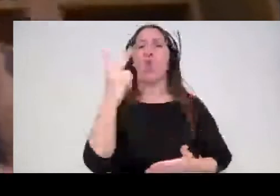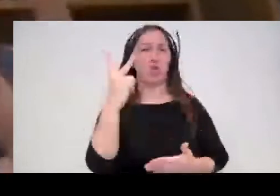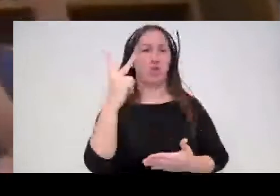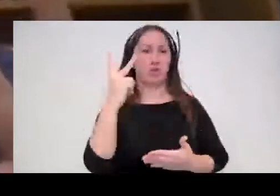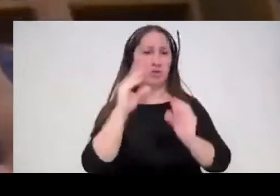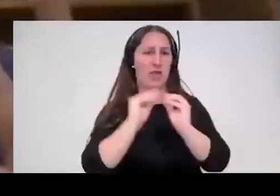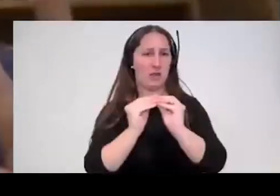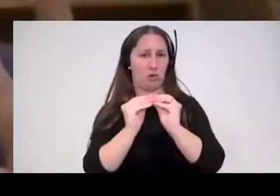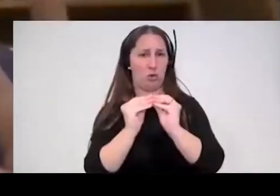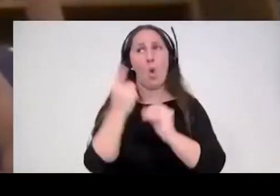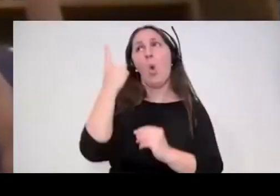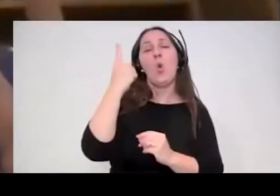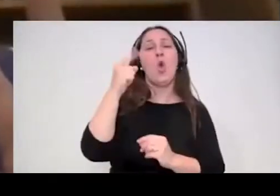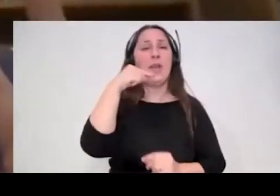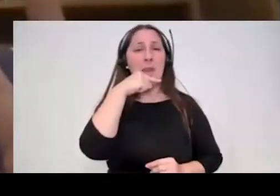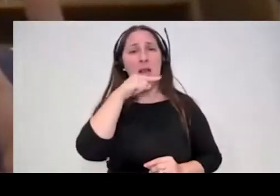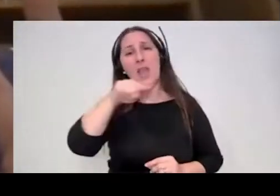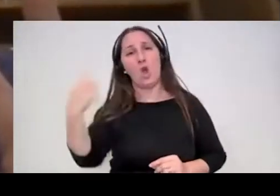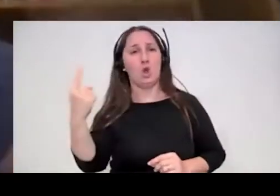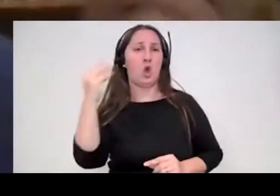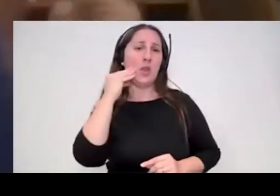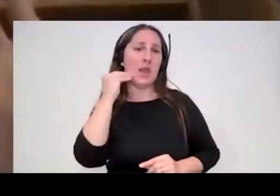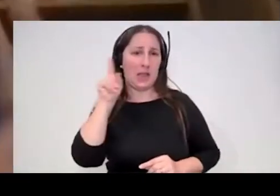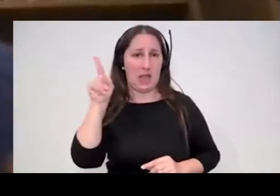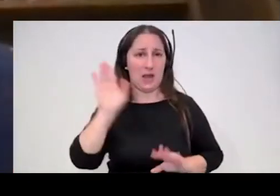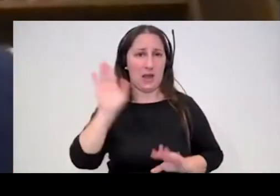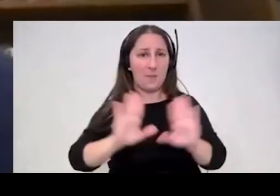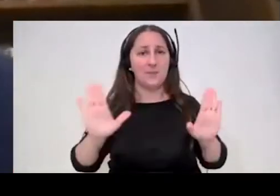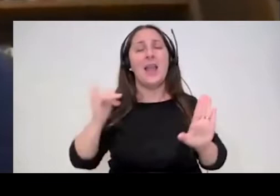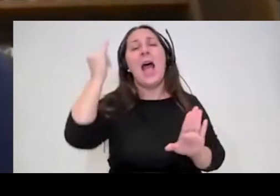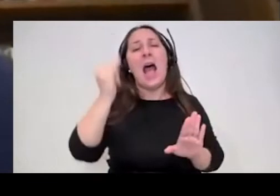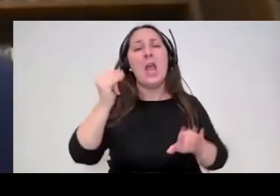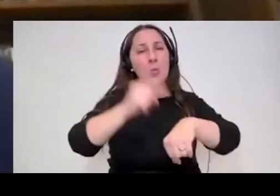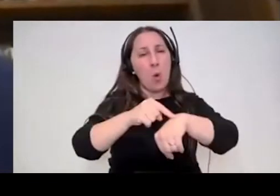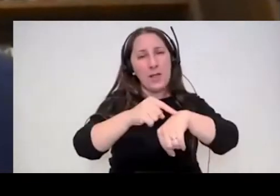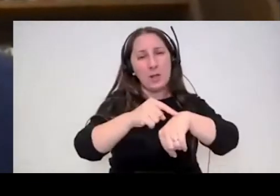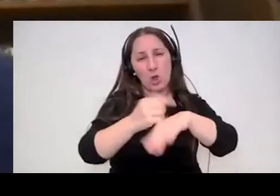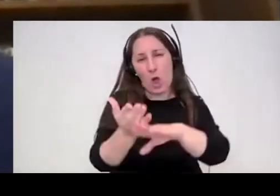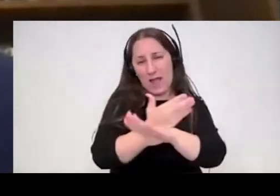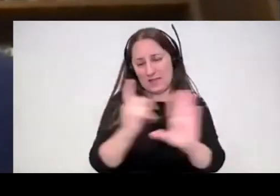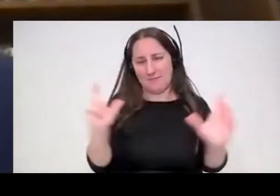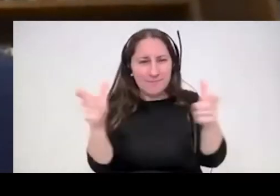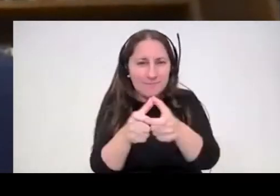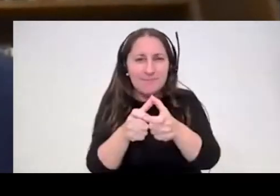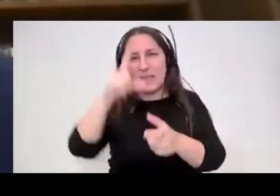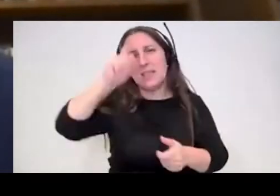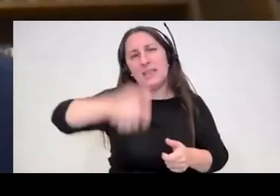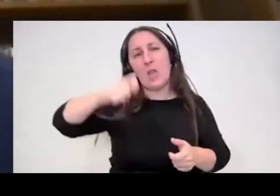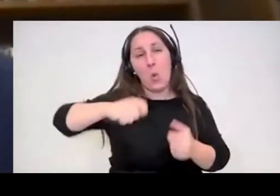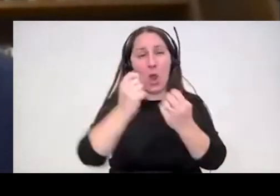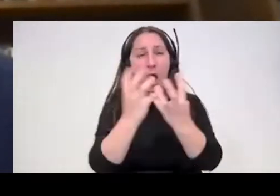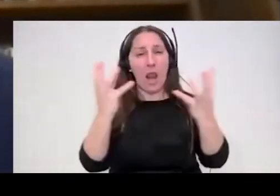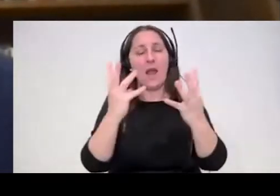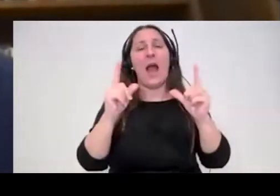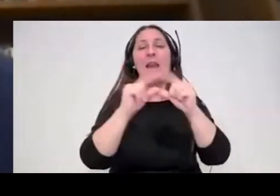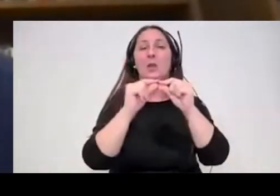de Alemania y otro de Inglaterra. Y hay una instancia previa que es un tribunal previsto en el artículo 37,